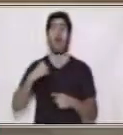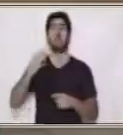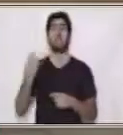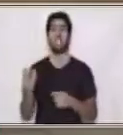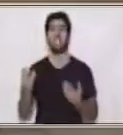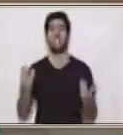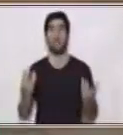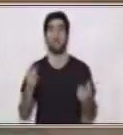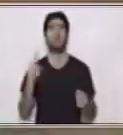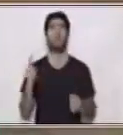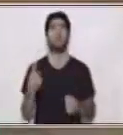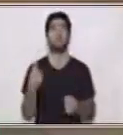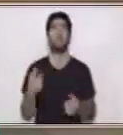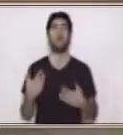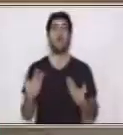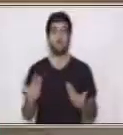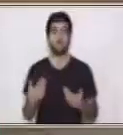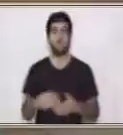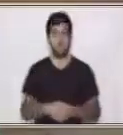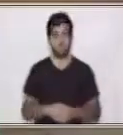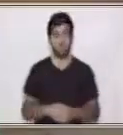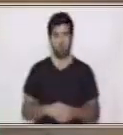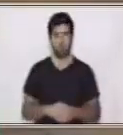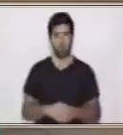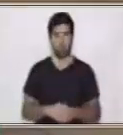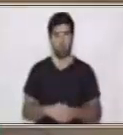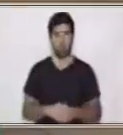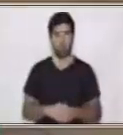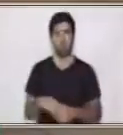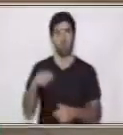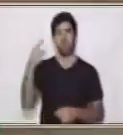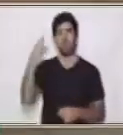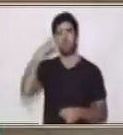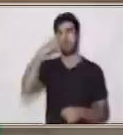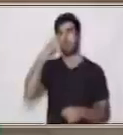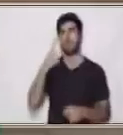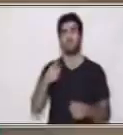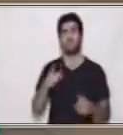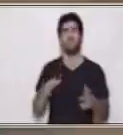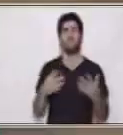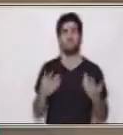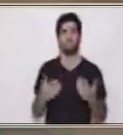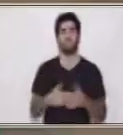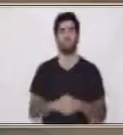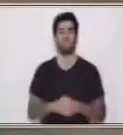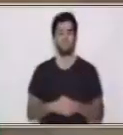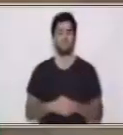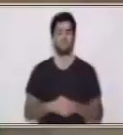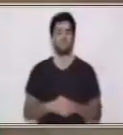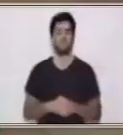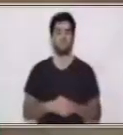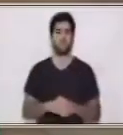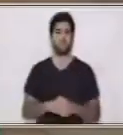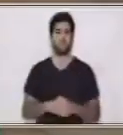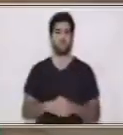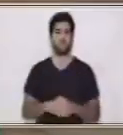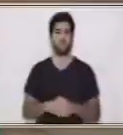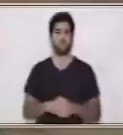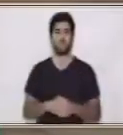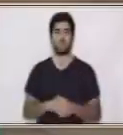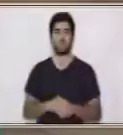huevo o la gallina? ¿El huevo o la gallina? ¿Quién crees tú que fue primero?